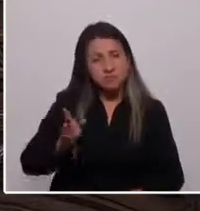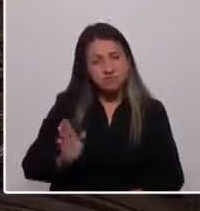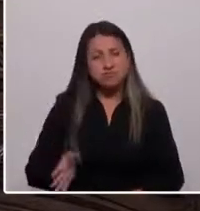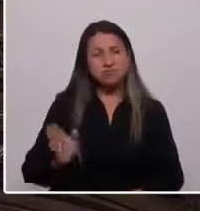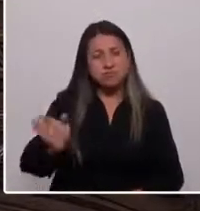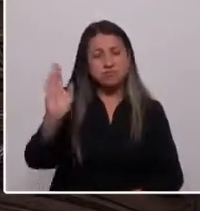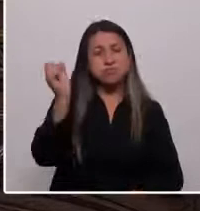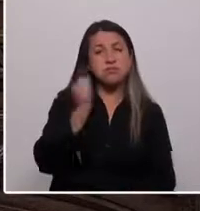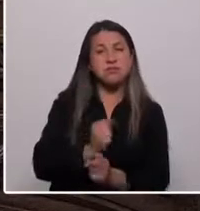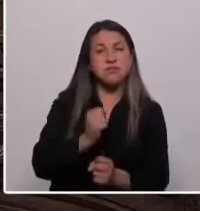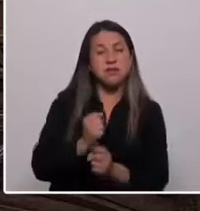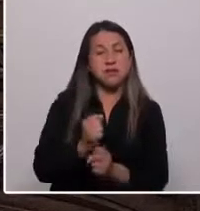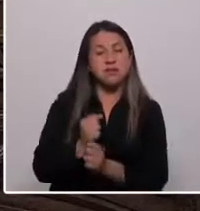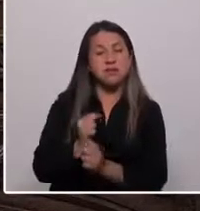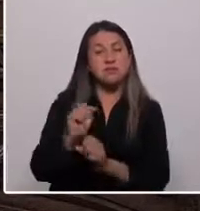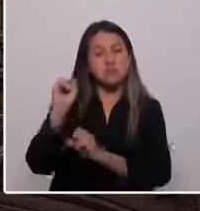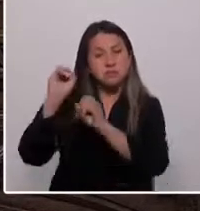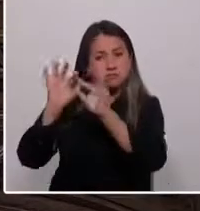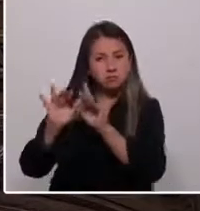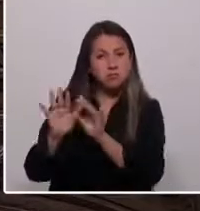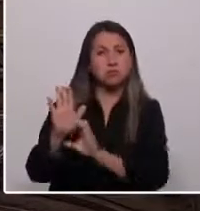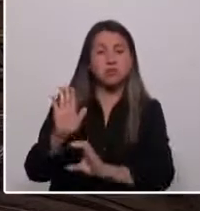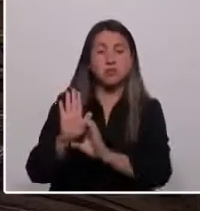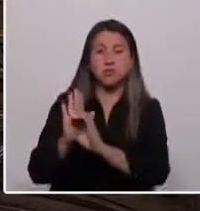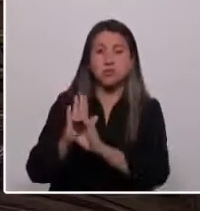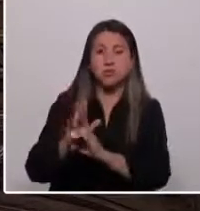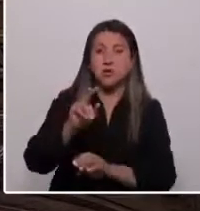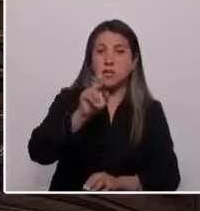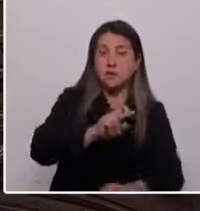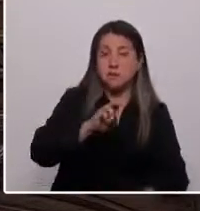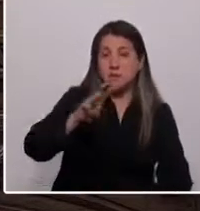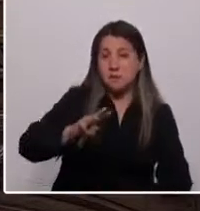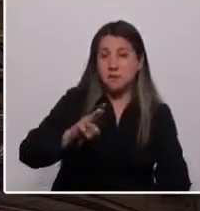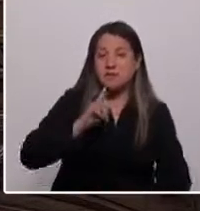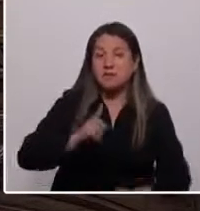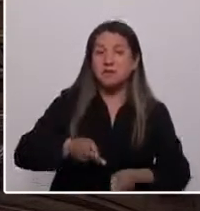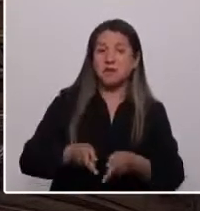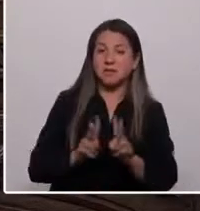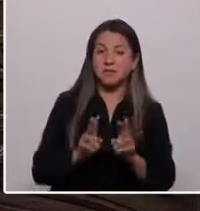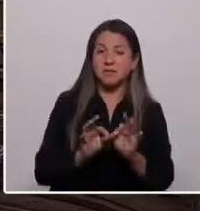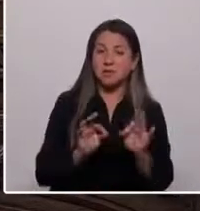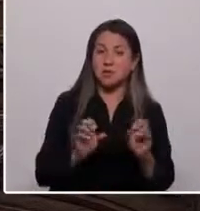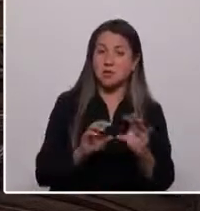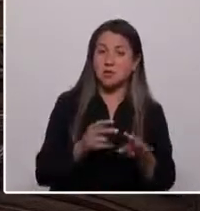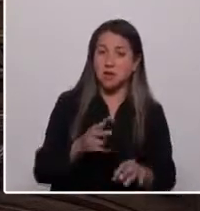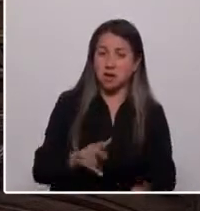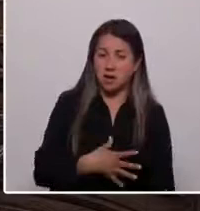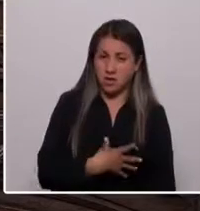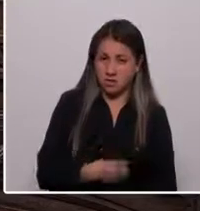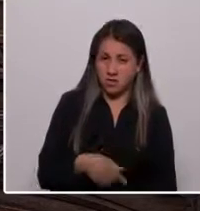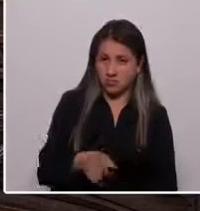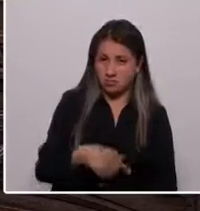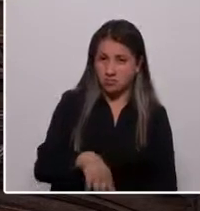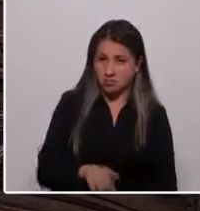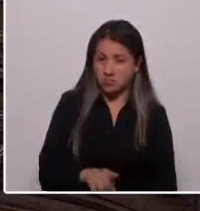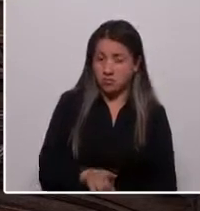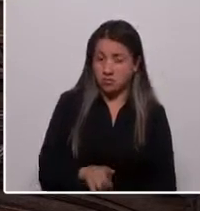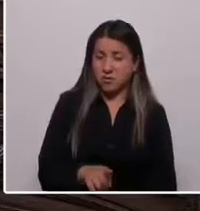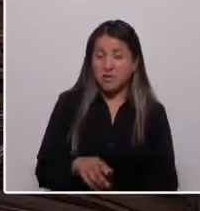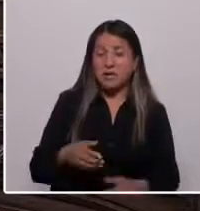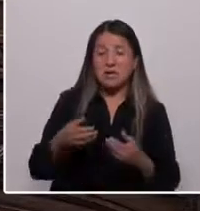una constitución donde los padres tengan el derecho preferente a educar a sus hijos donde exista libertad de